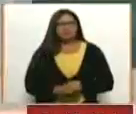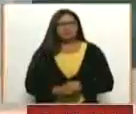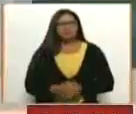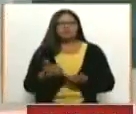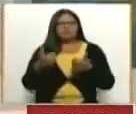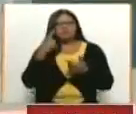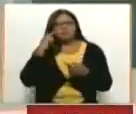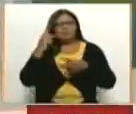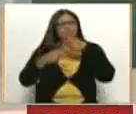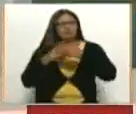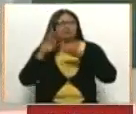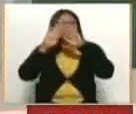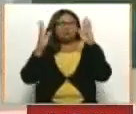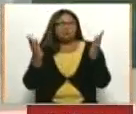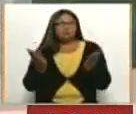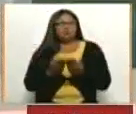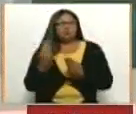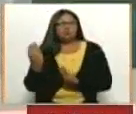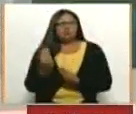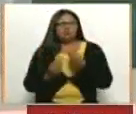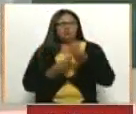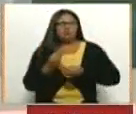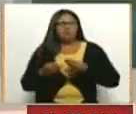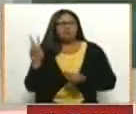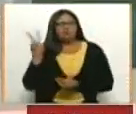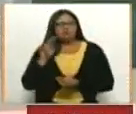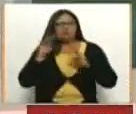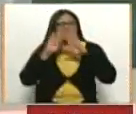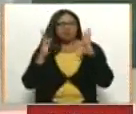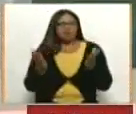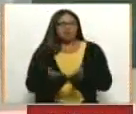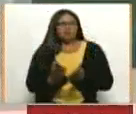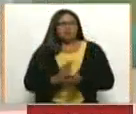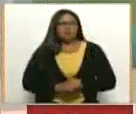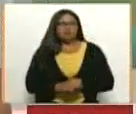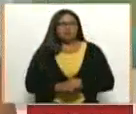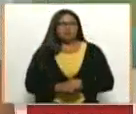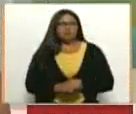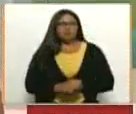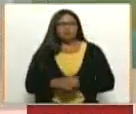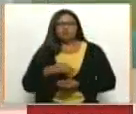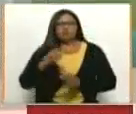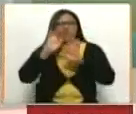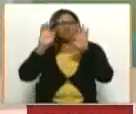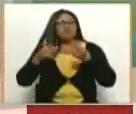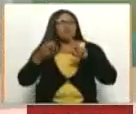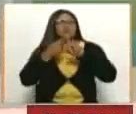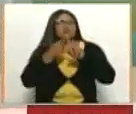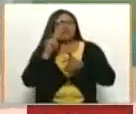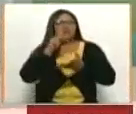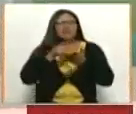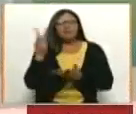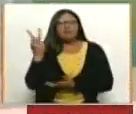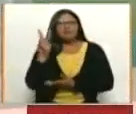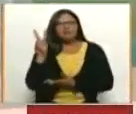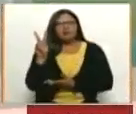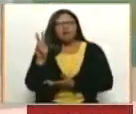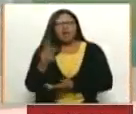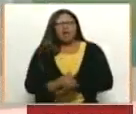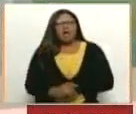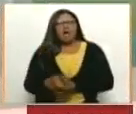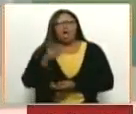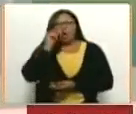de la geopolítica mundial y cómo Venezuela se sigue posicionando en el mundo de manera positiva, el día de hoy llega a Venezuela Sergei Lavrov. Algo